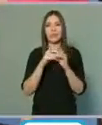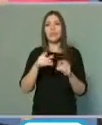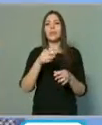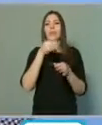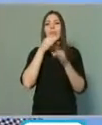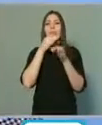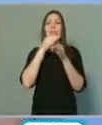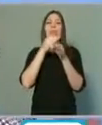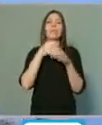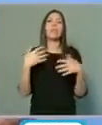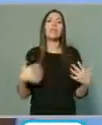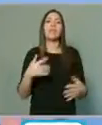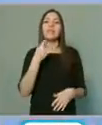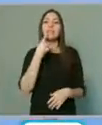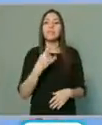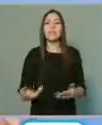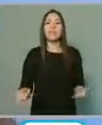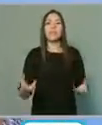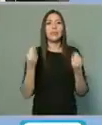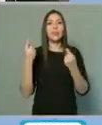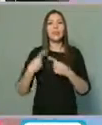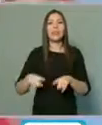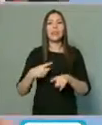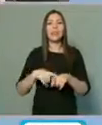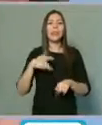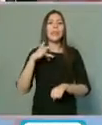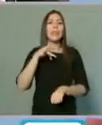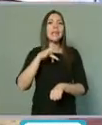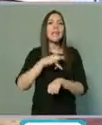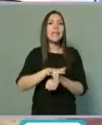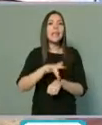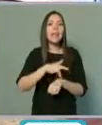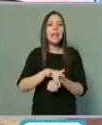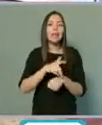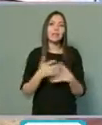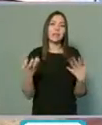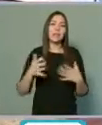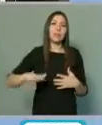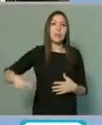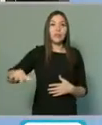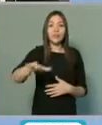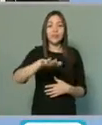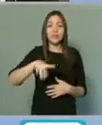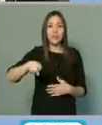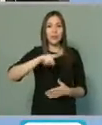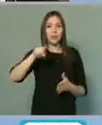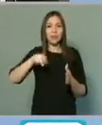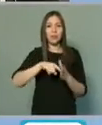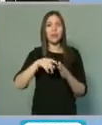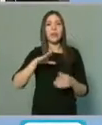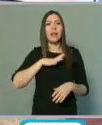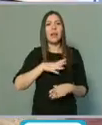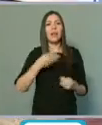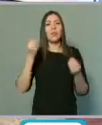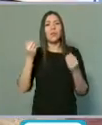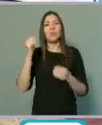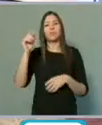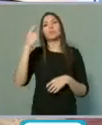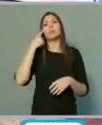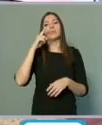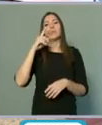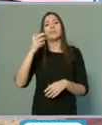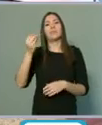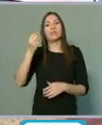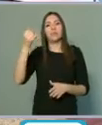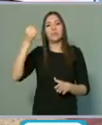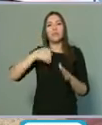boca, Enrique. Bueno, hay tantos quesos, ¿no? Los Claudia, quesos que hacen en la zona, porque fíjate que toda esa zona es ganadera y agrícola,